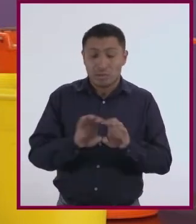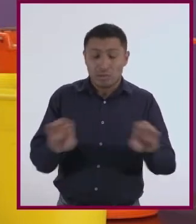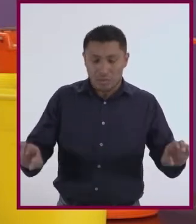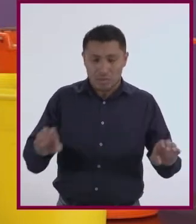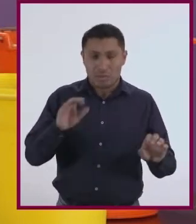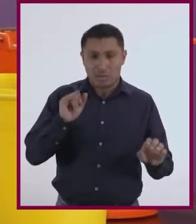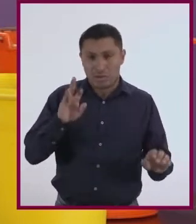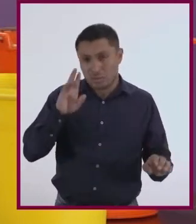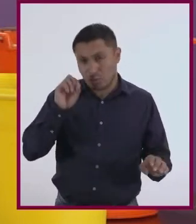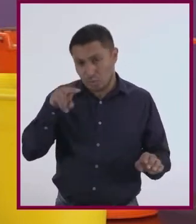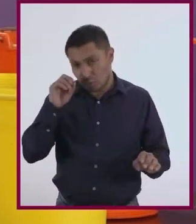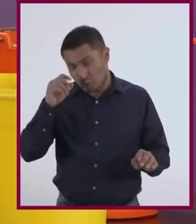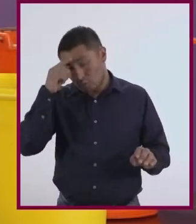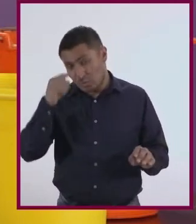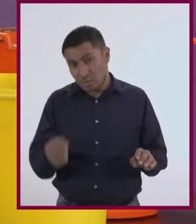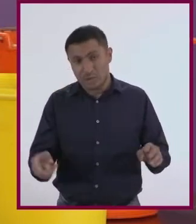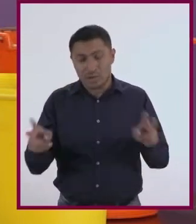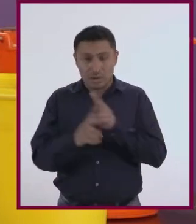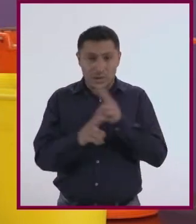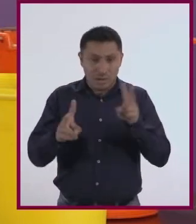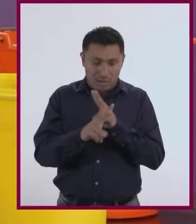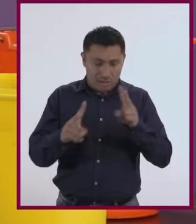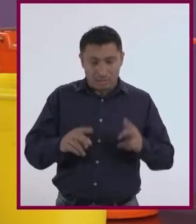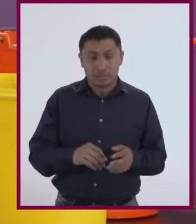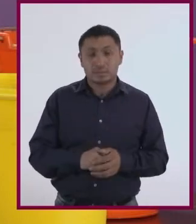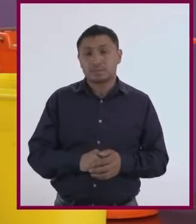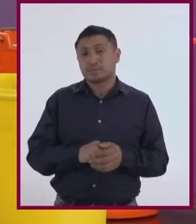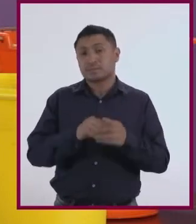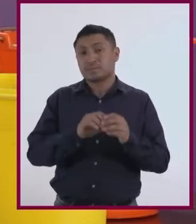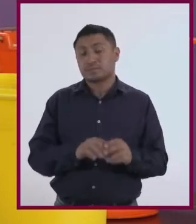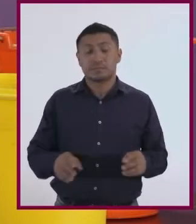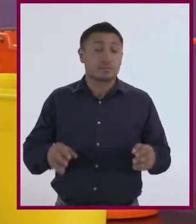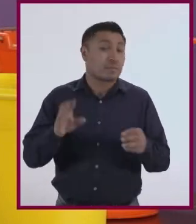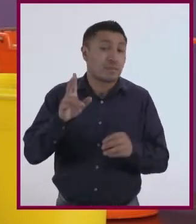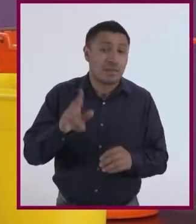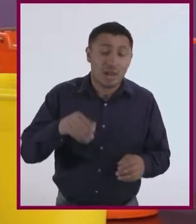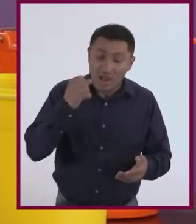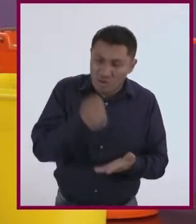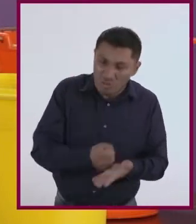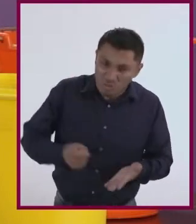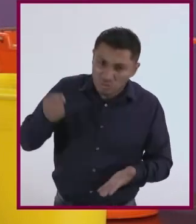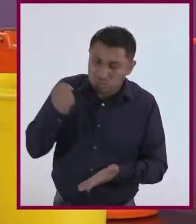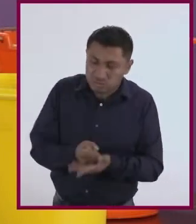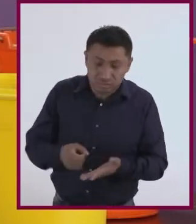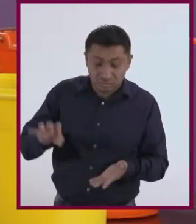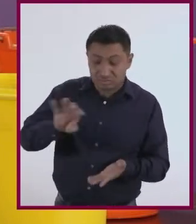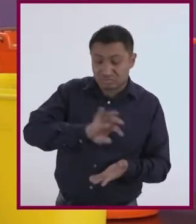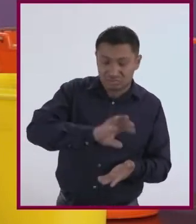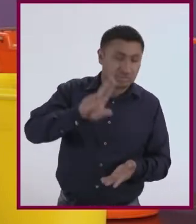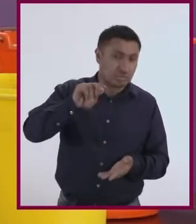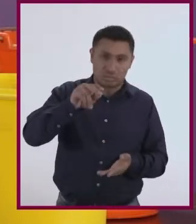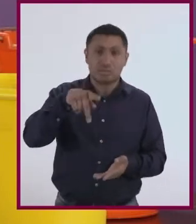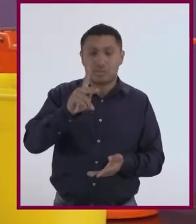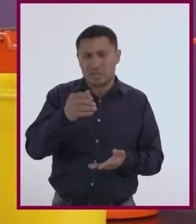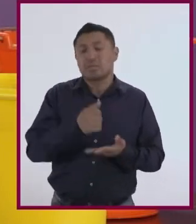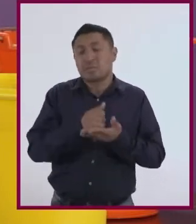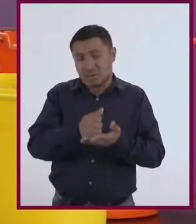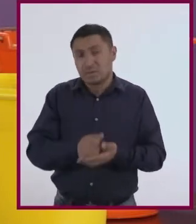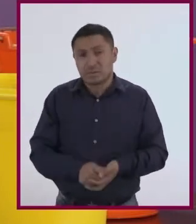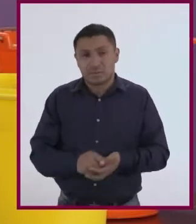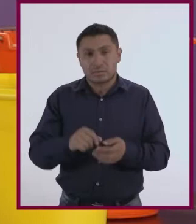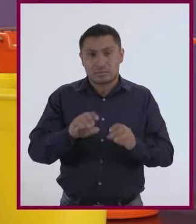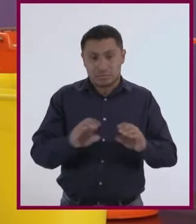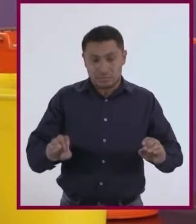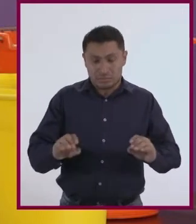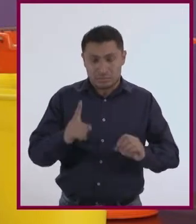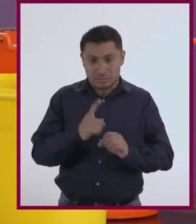un poco de carbón en la mezcla para propiciar la oxigenación de la composta. No es indispensable agregarlo, pero puede ayudar. La segunda capa